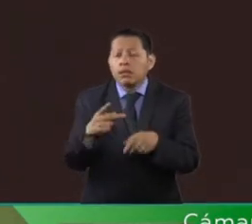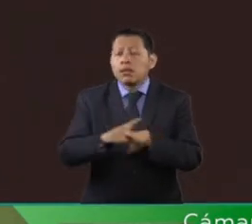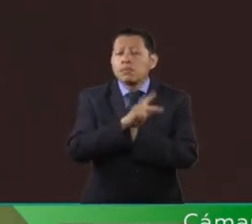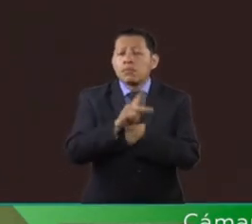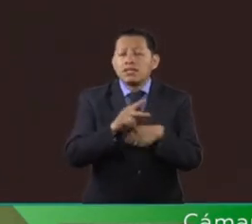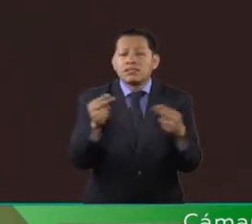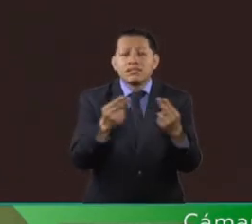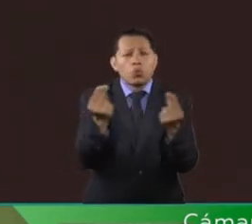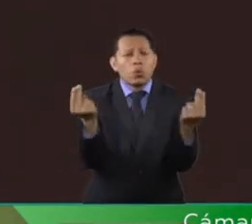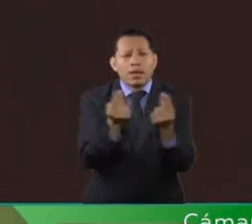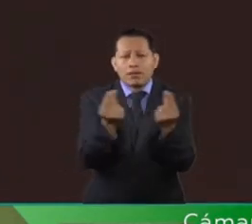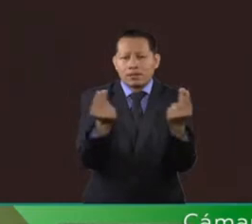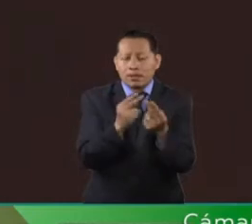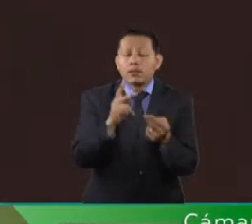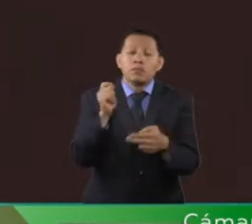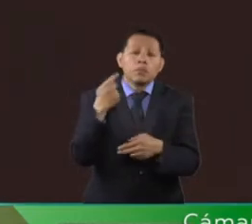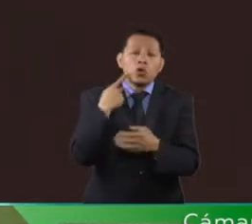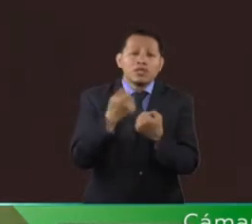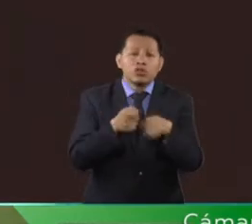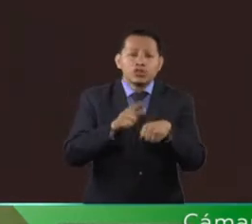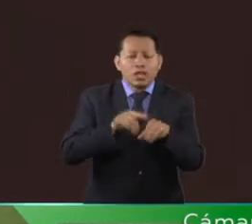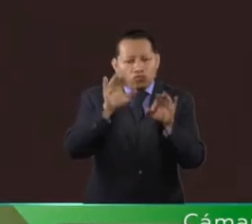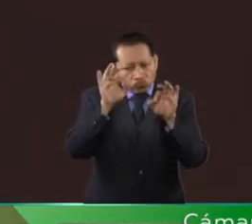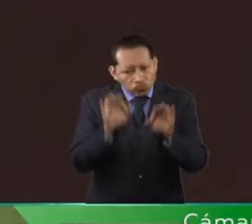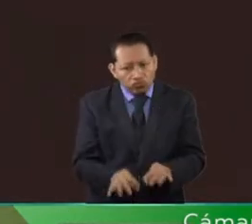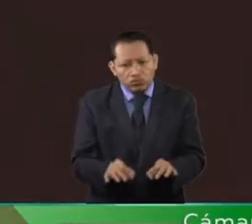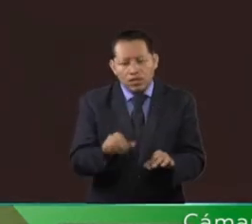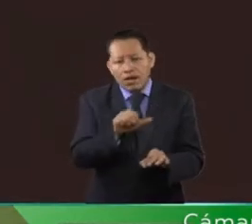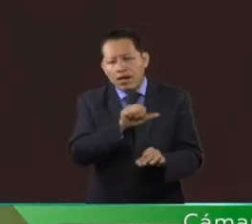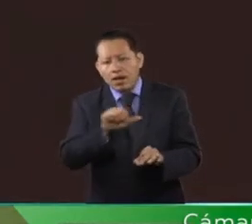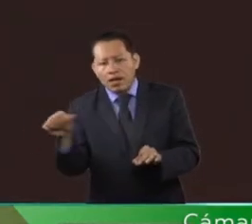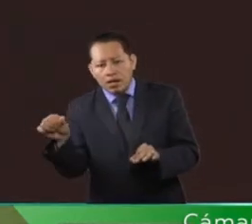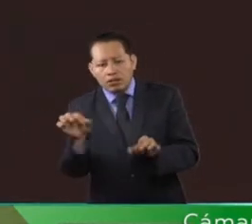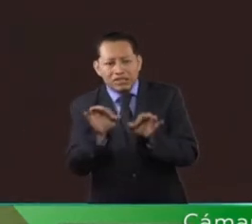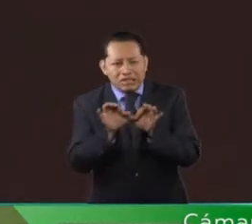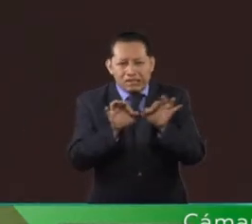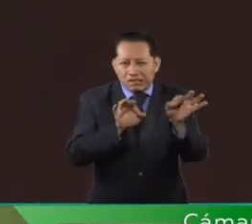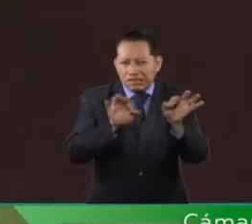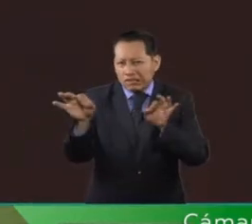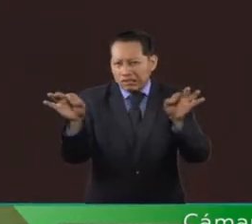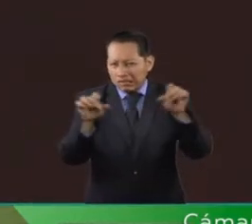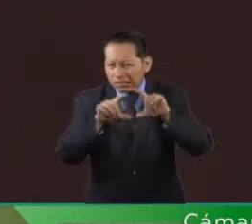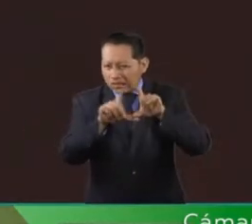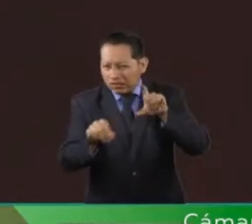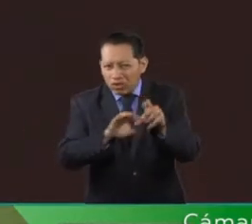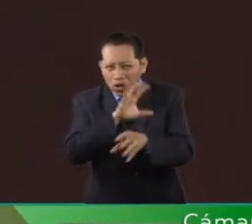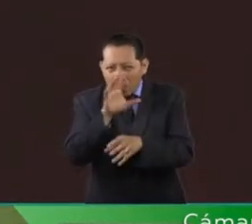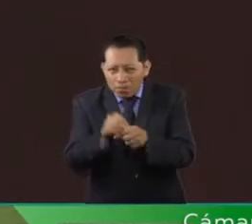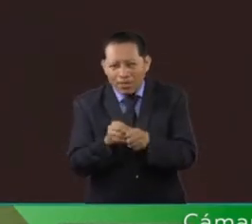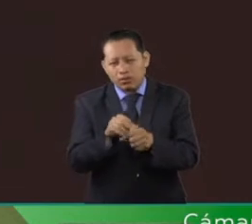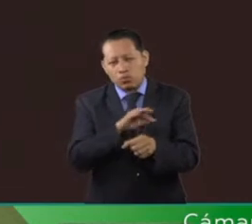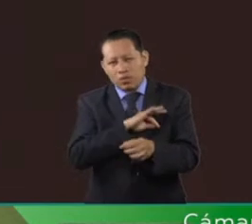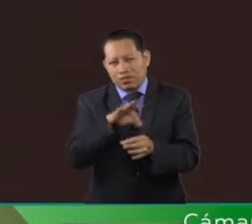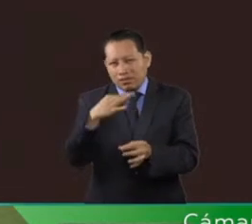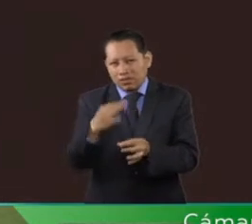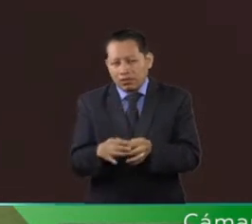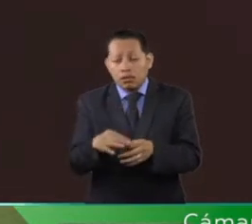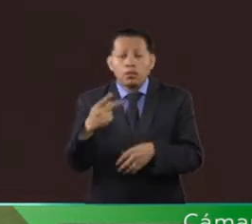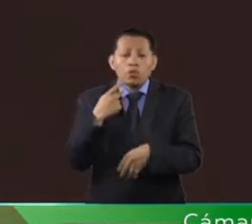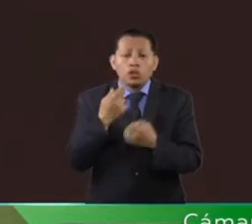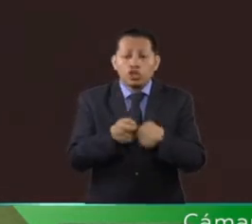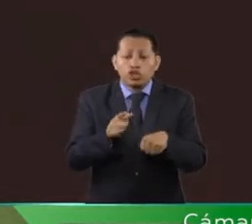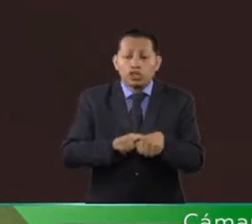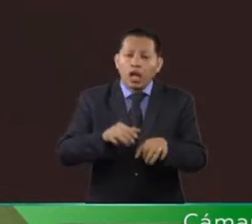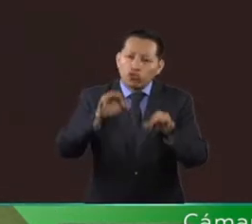de una política social efectiva que llegue a cada rincón en cada estado de la República. Una política social